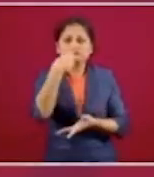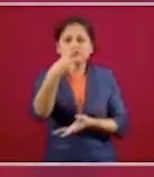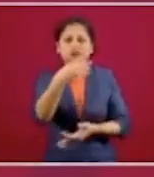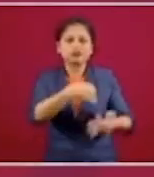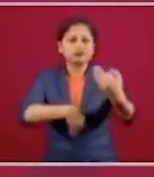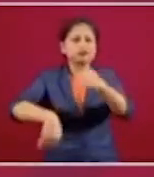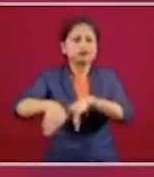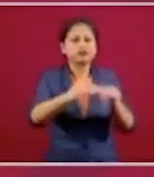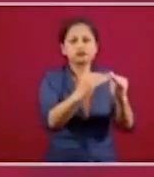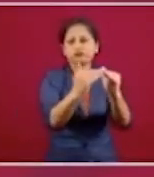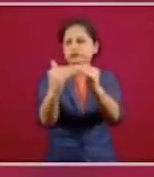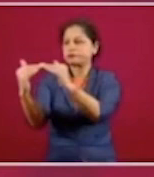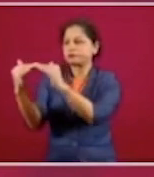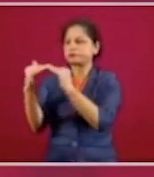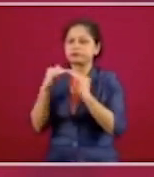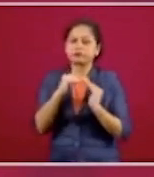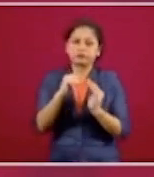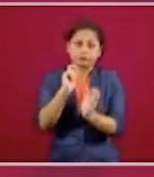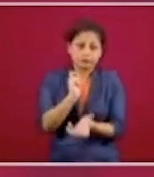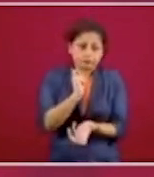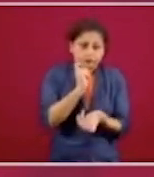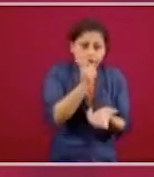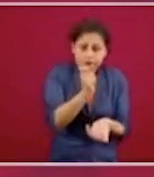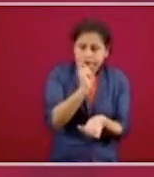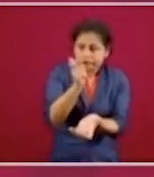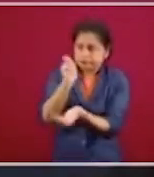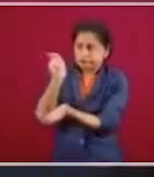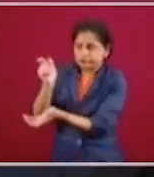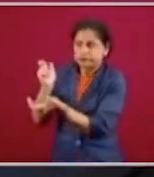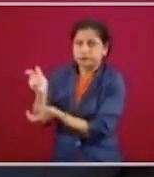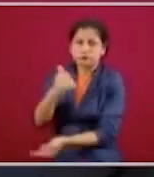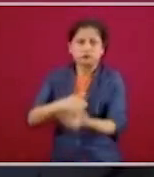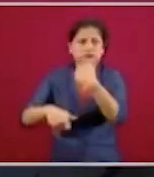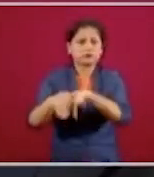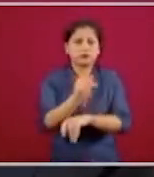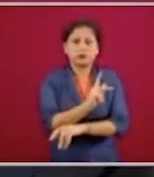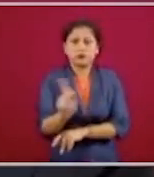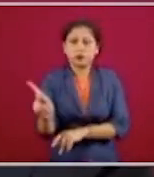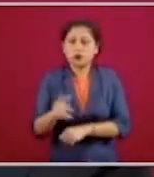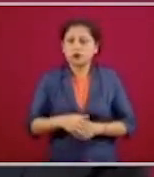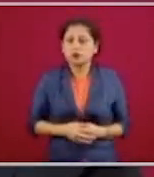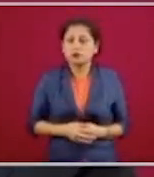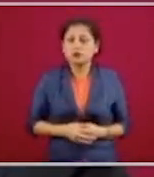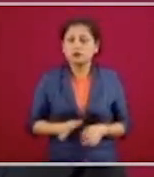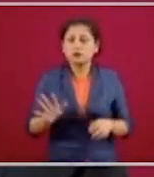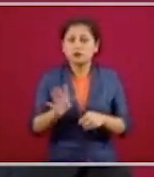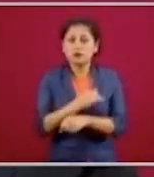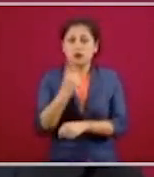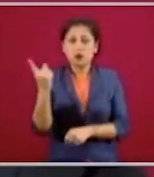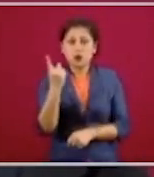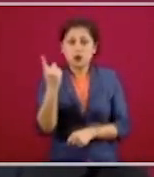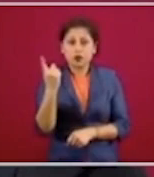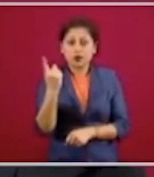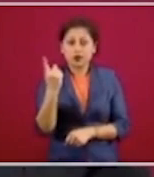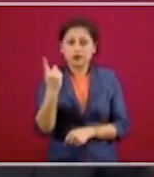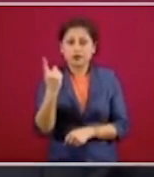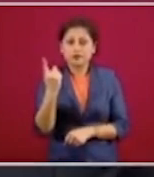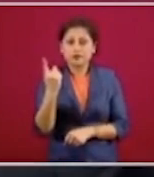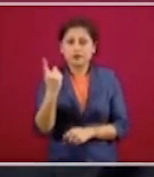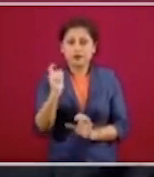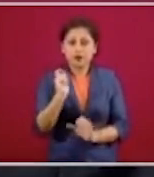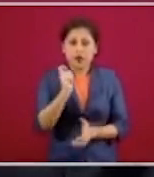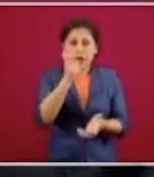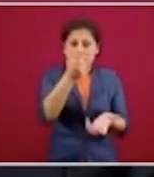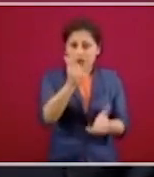extinguir los fideicomisos, porque estamos hablando de miles de